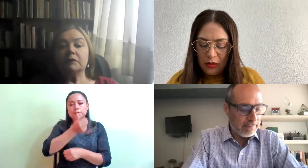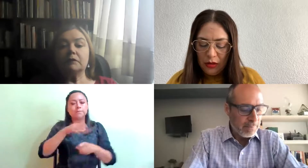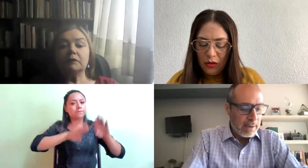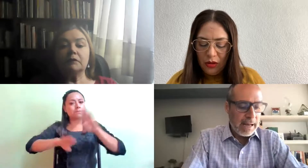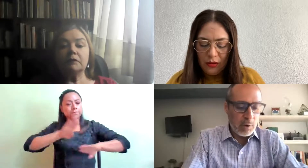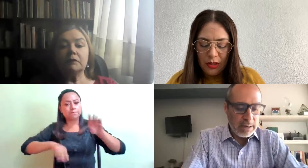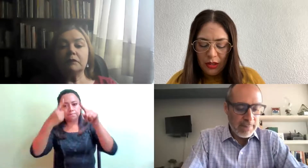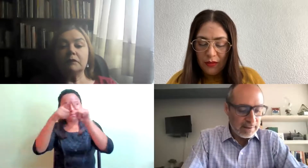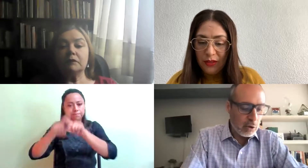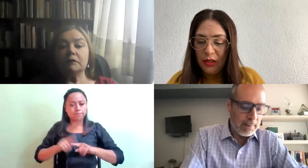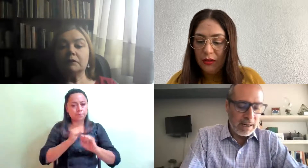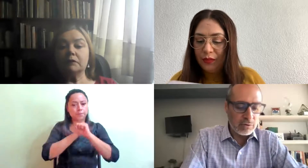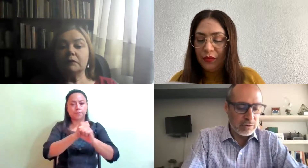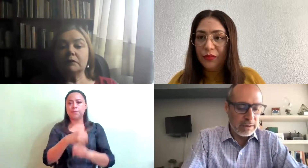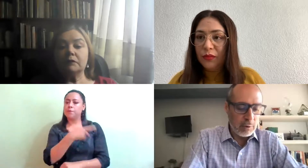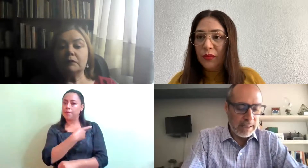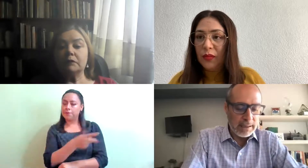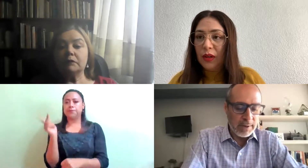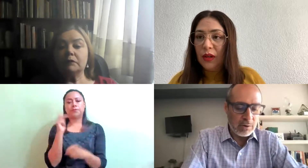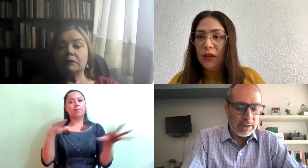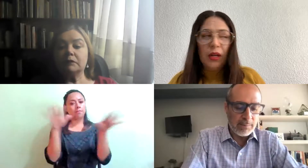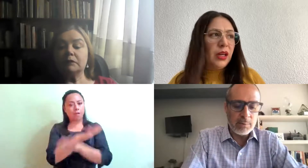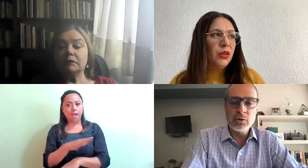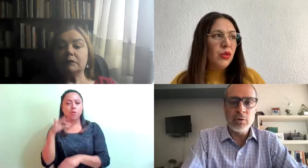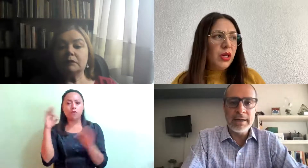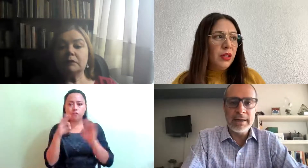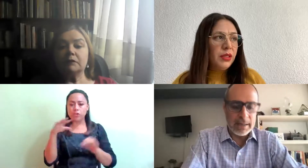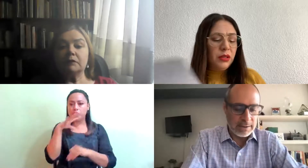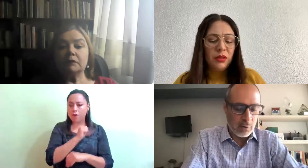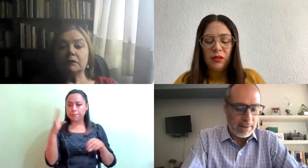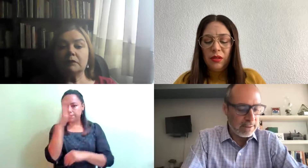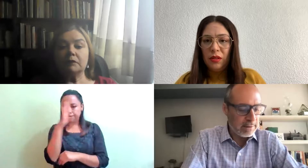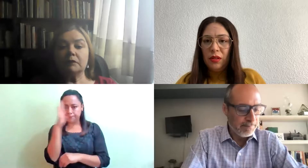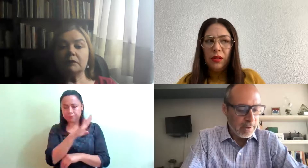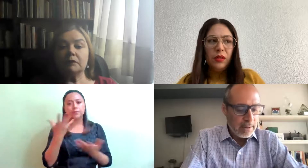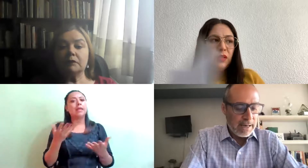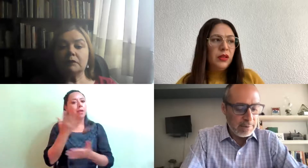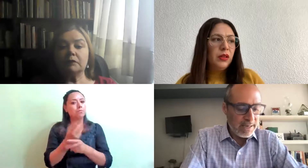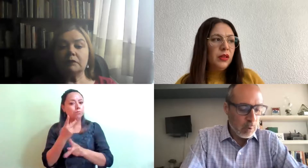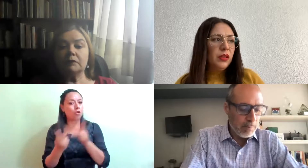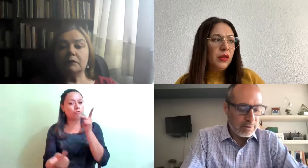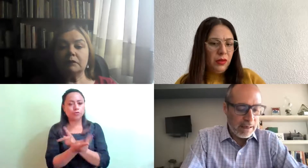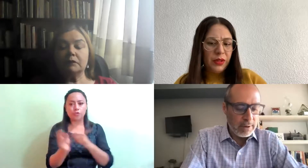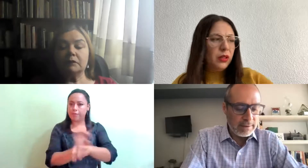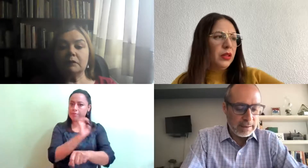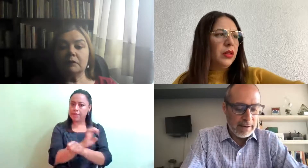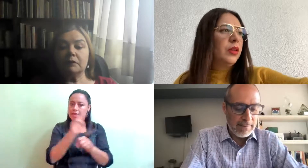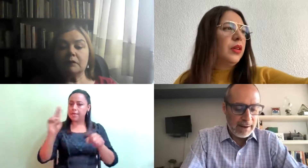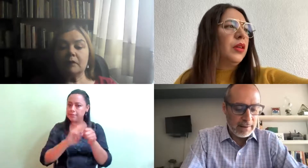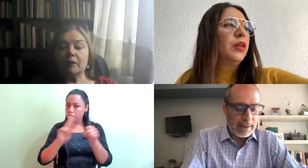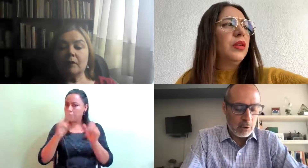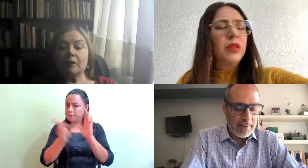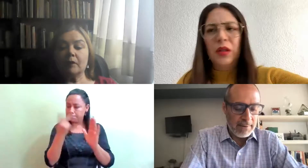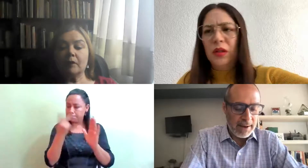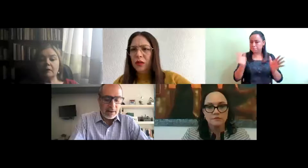pobreza, cambio climático, manejo sostenible de químicos y la promoción de energías renovables. Asimismo, ha impulsado la iniciativa